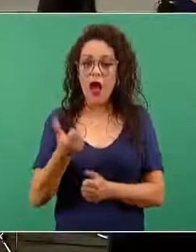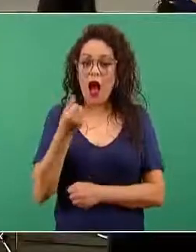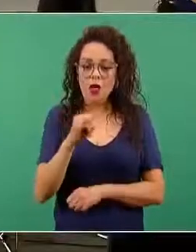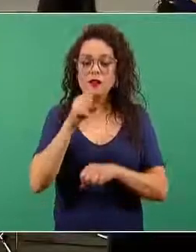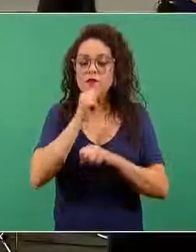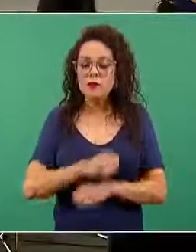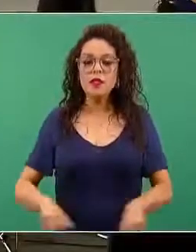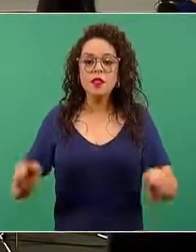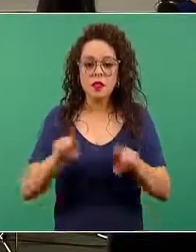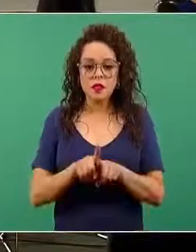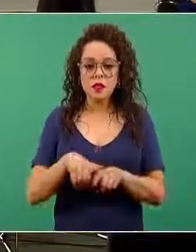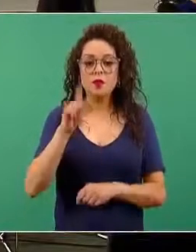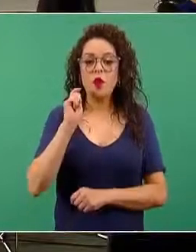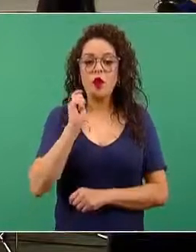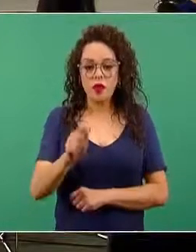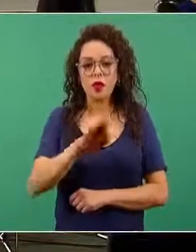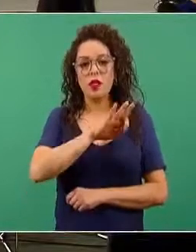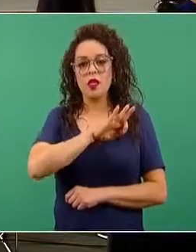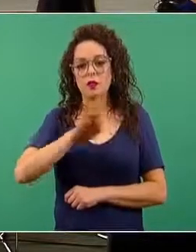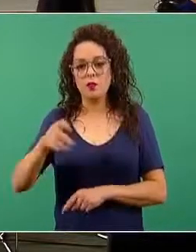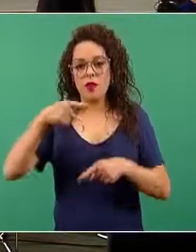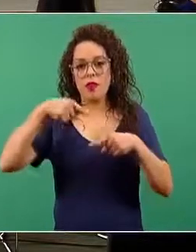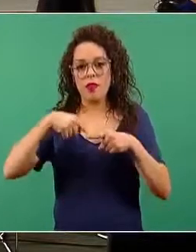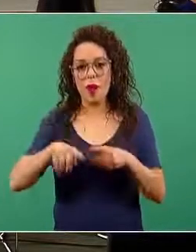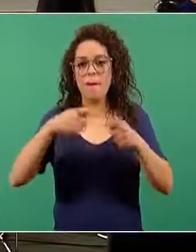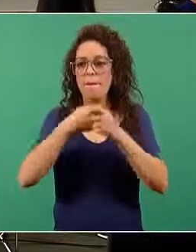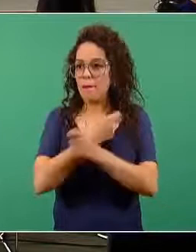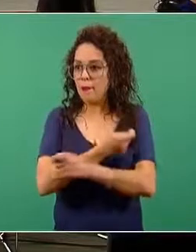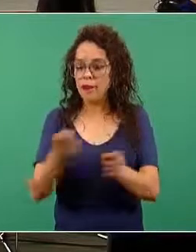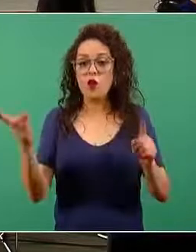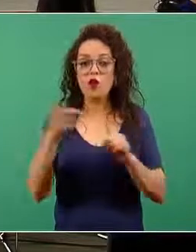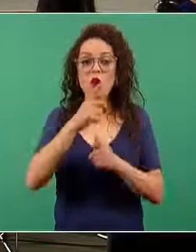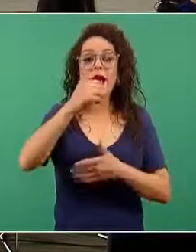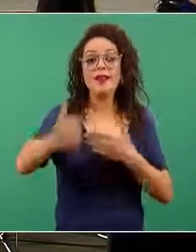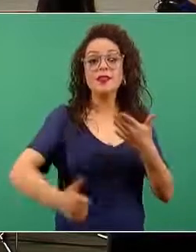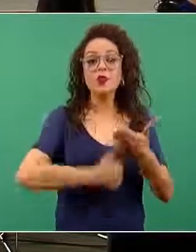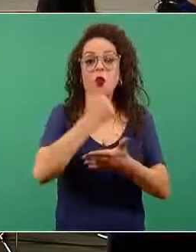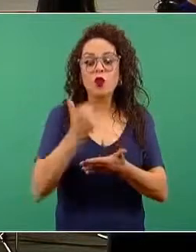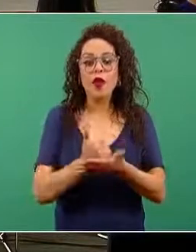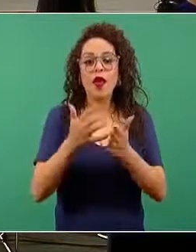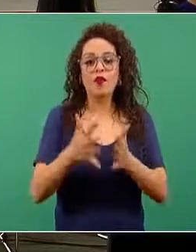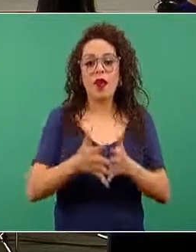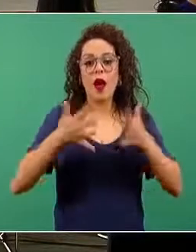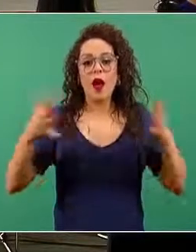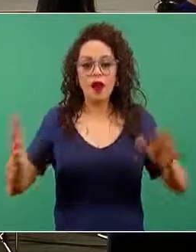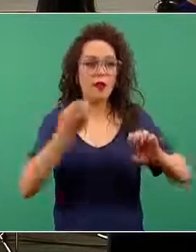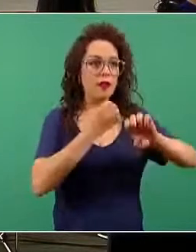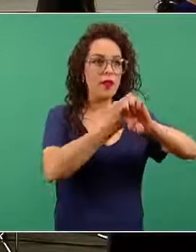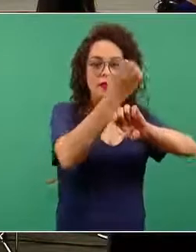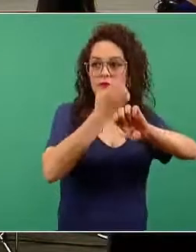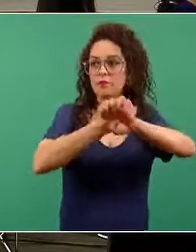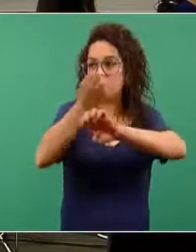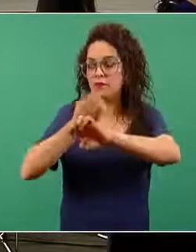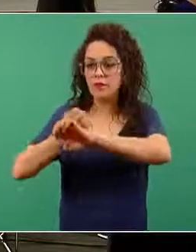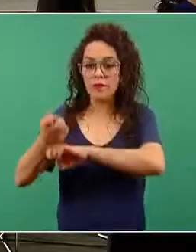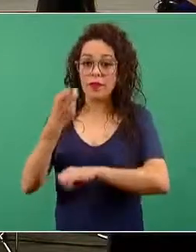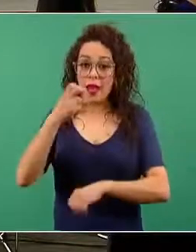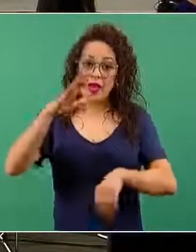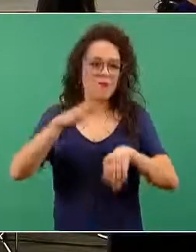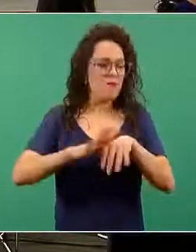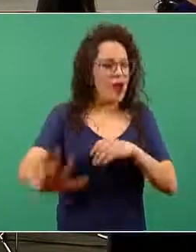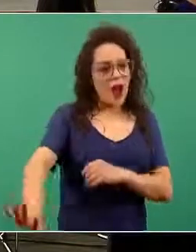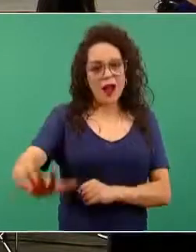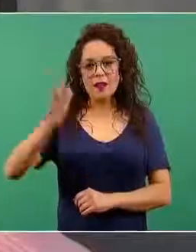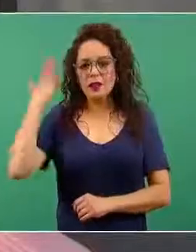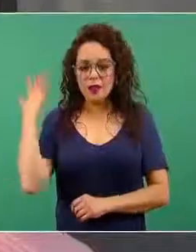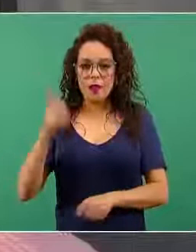pasar ya a grandes ciudades capitales en las entidades federativas y estaremos cubriendo de manera mucho más acelerada a